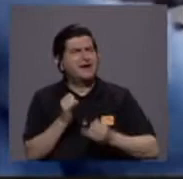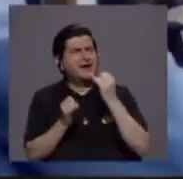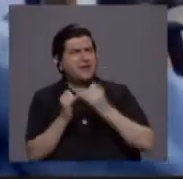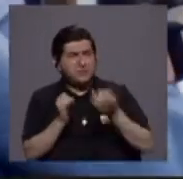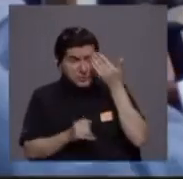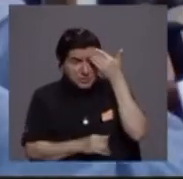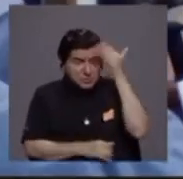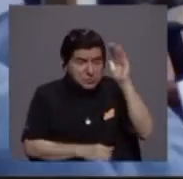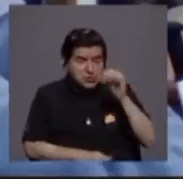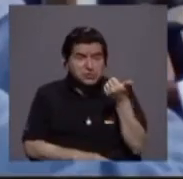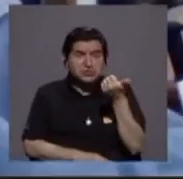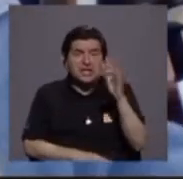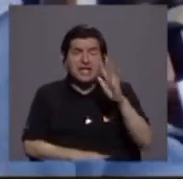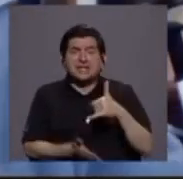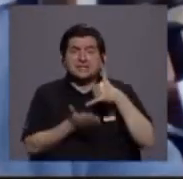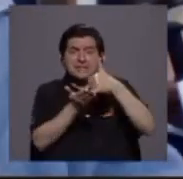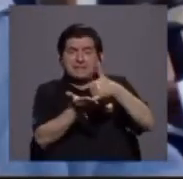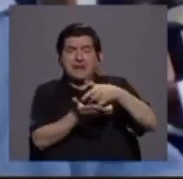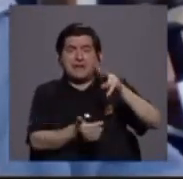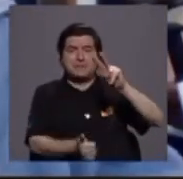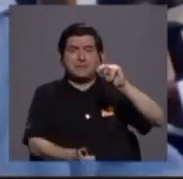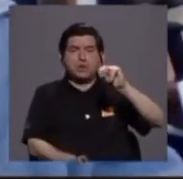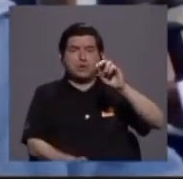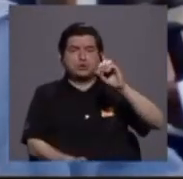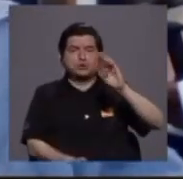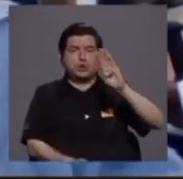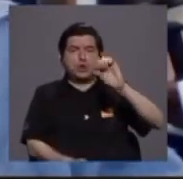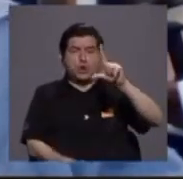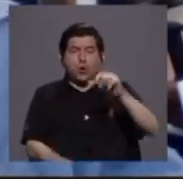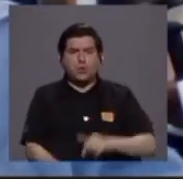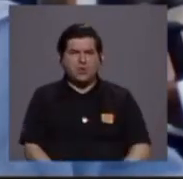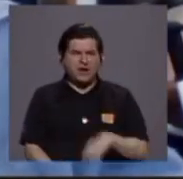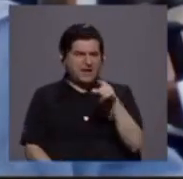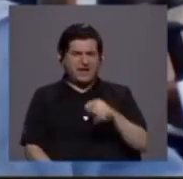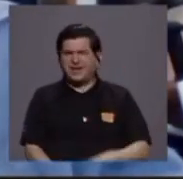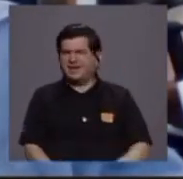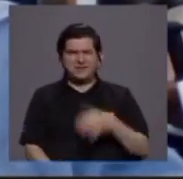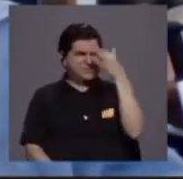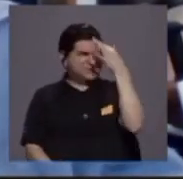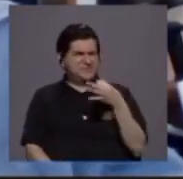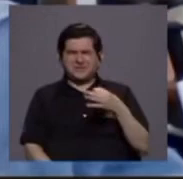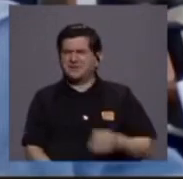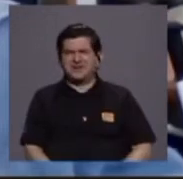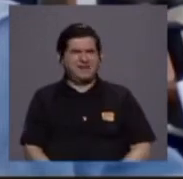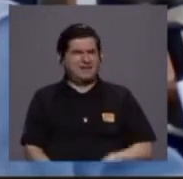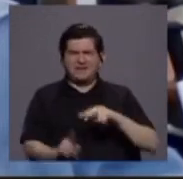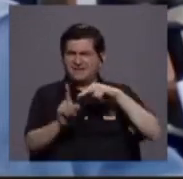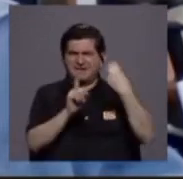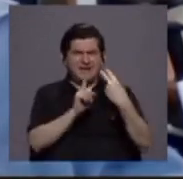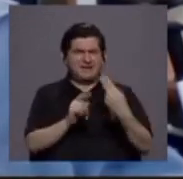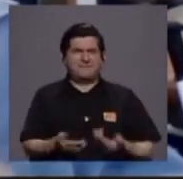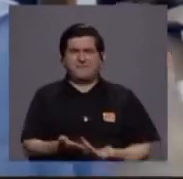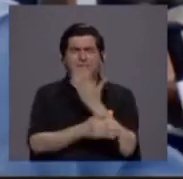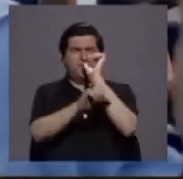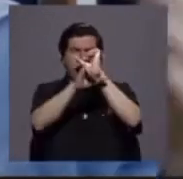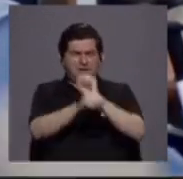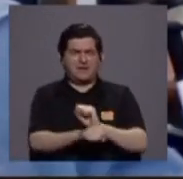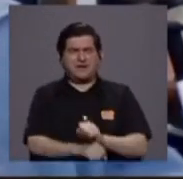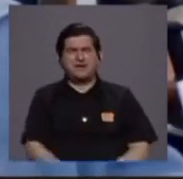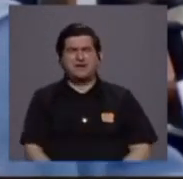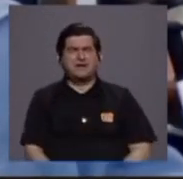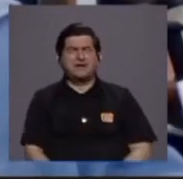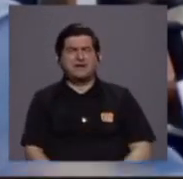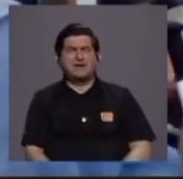no sé, 15 premios Nobel, pues la mayoría son muy escépticos del enfoque neoclásico. Ahí puedo mencionar a